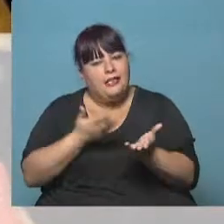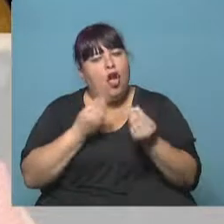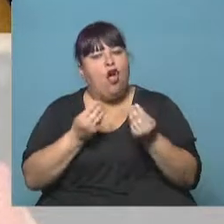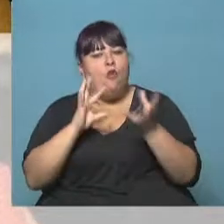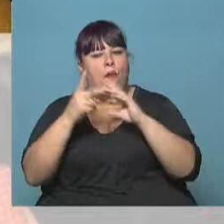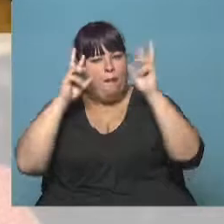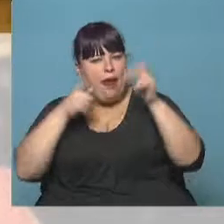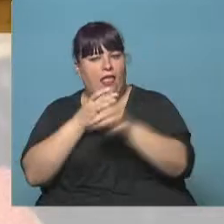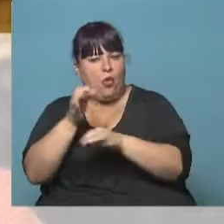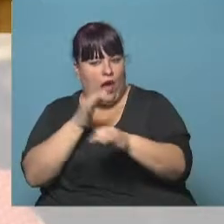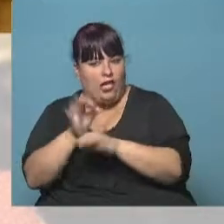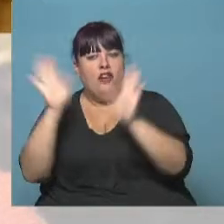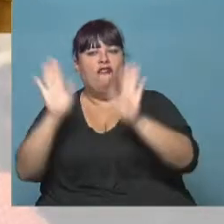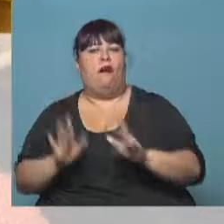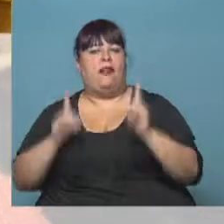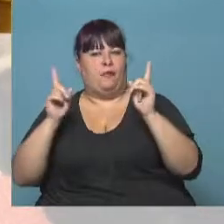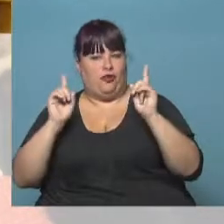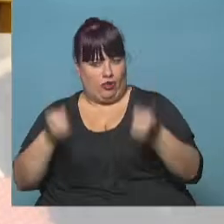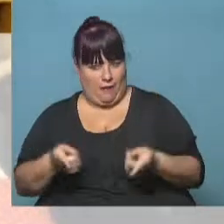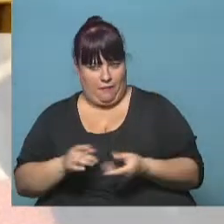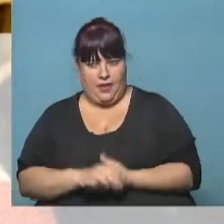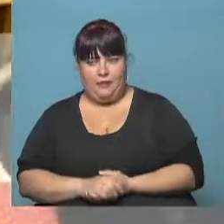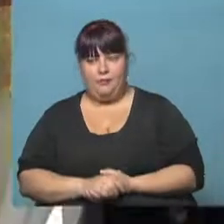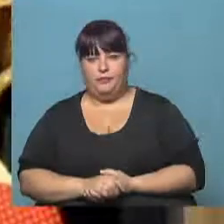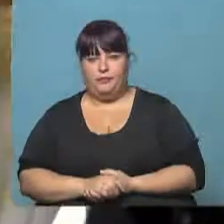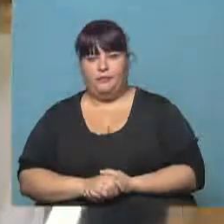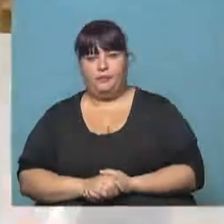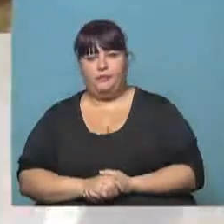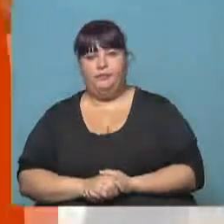en el diseño educativo y la formación docente.